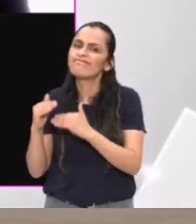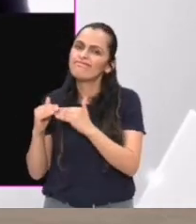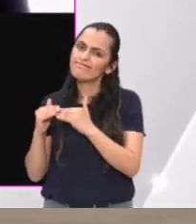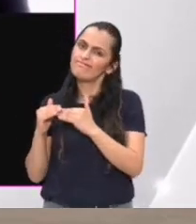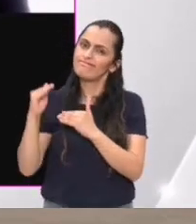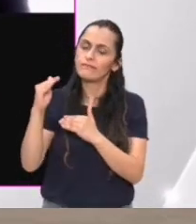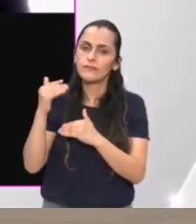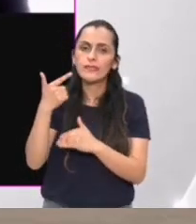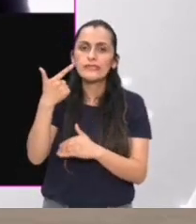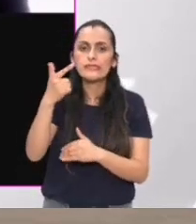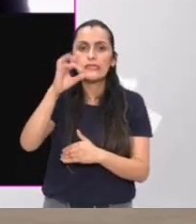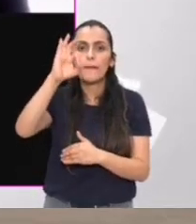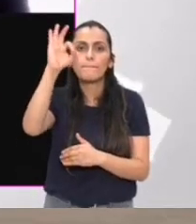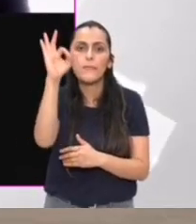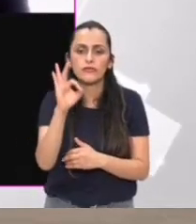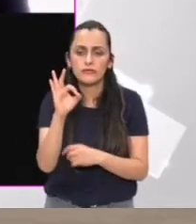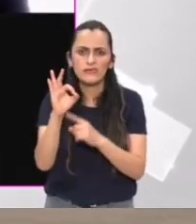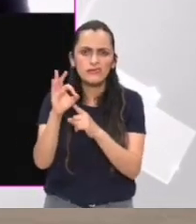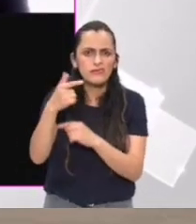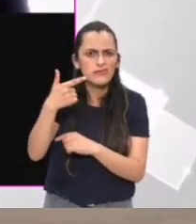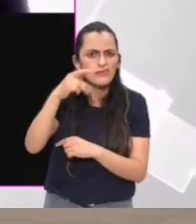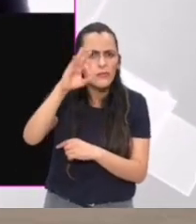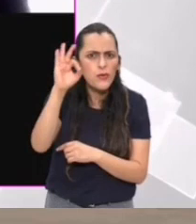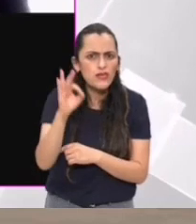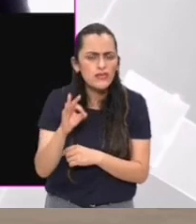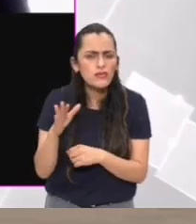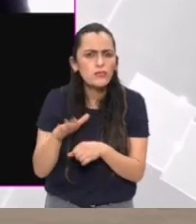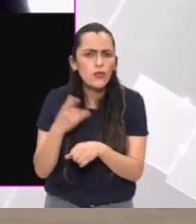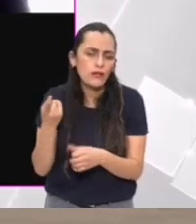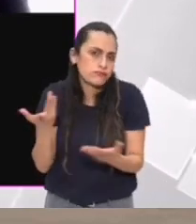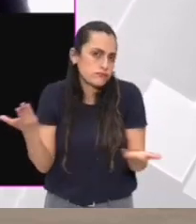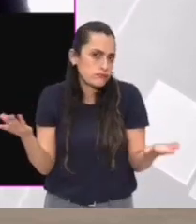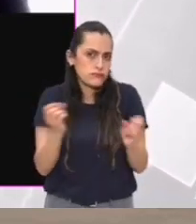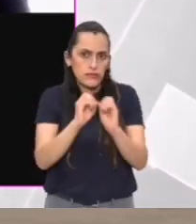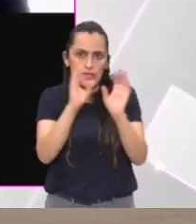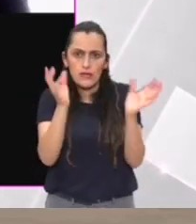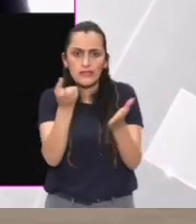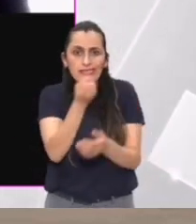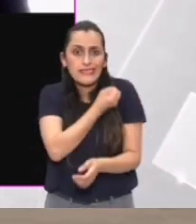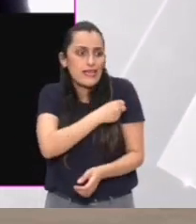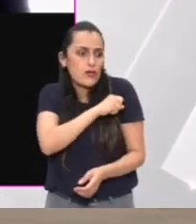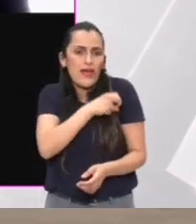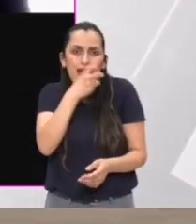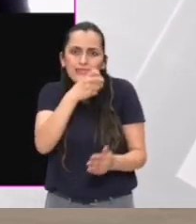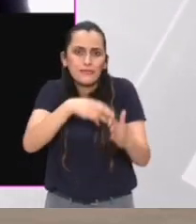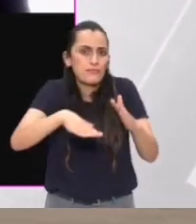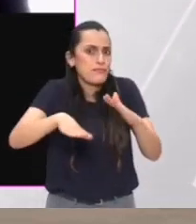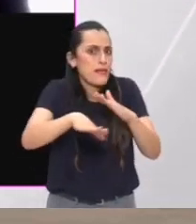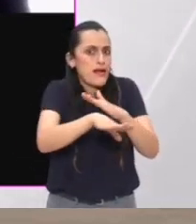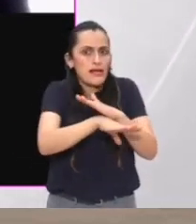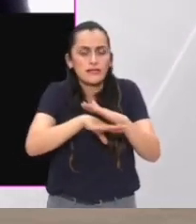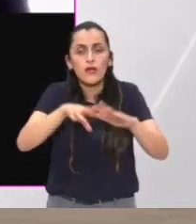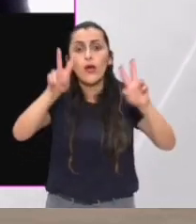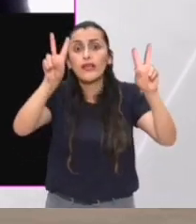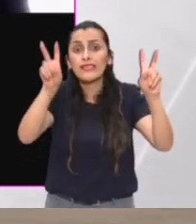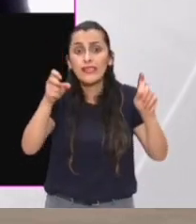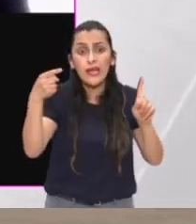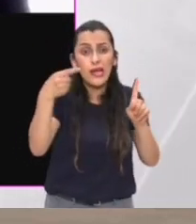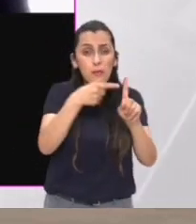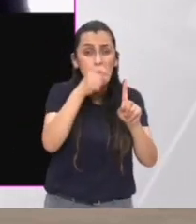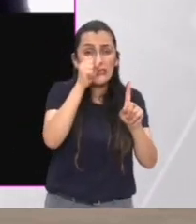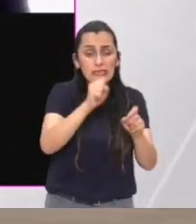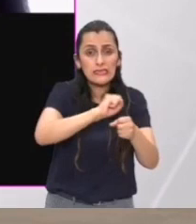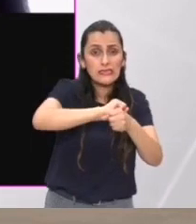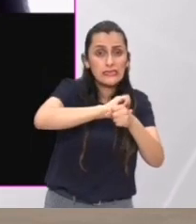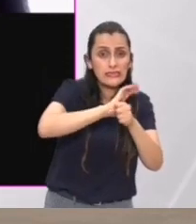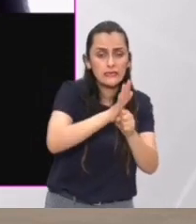un 7%. ¿Por qué? Porque son necesidades básicas las que hoy tenemos en el tema del coronavirus, en el tema de